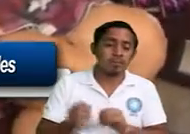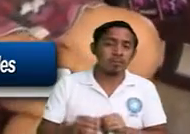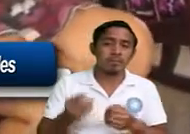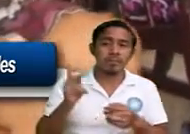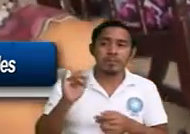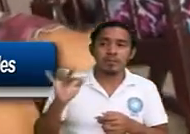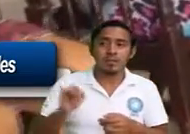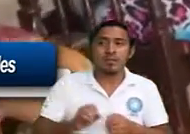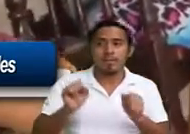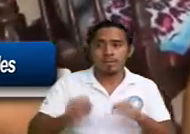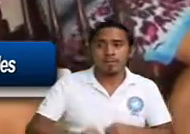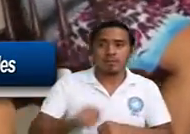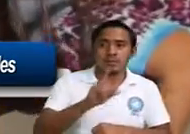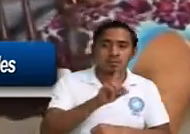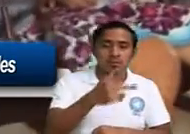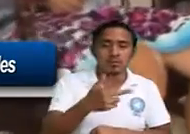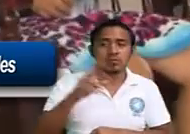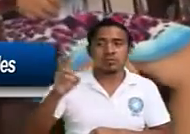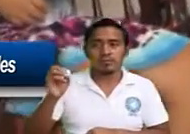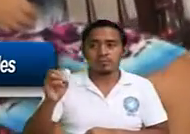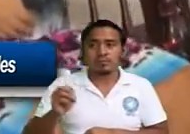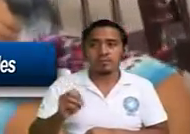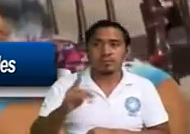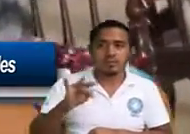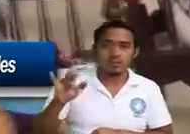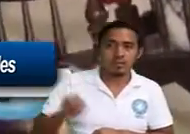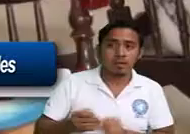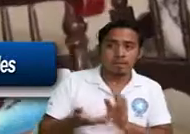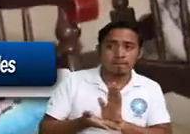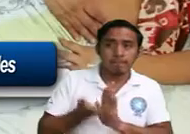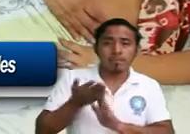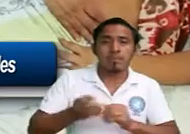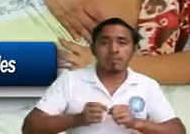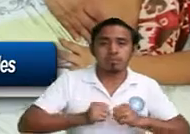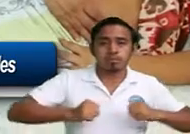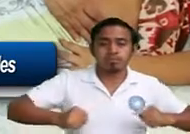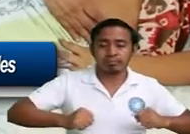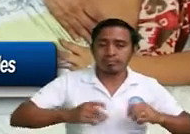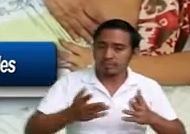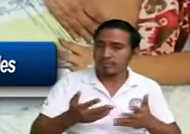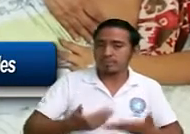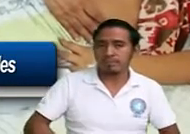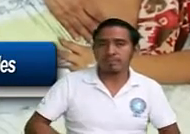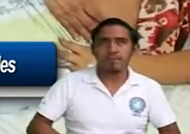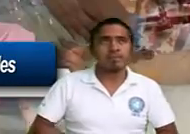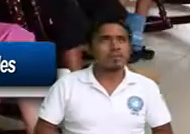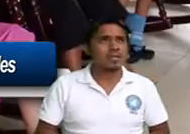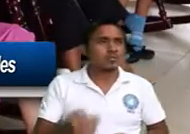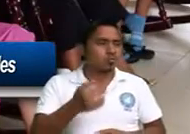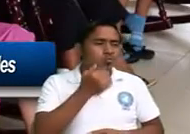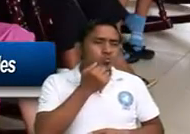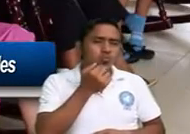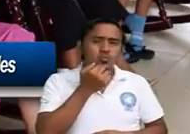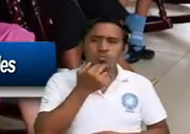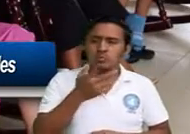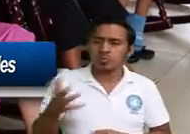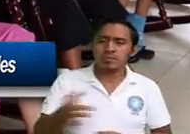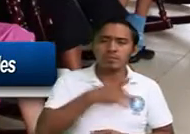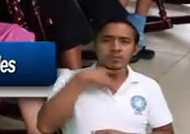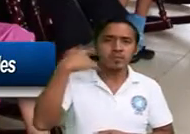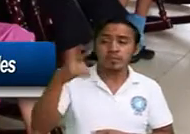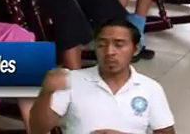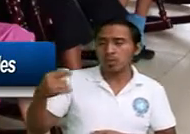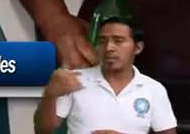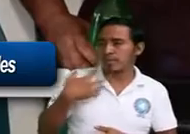hasta 18 a 20 kilos que les aceptamos de incremento de peso. Ahora, eso no sé si será cierto, doctora, corríjame